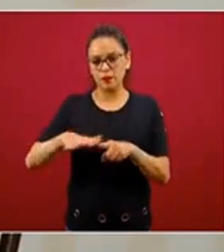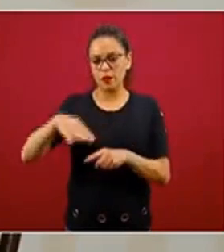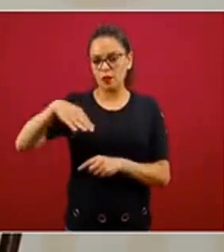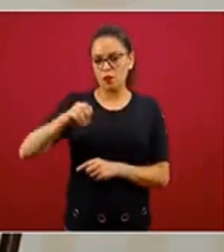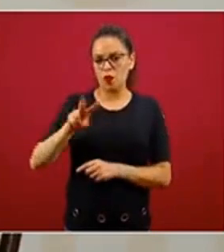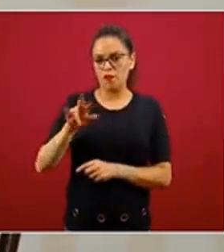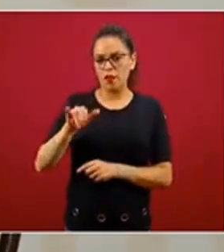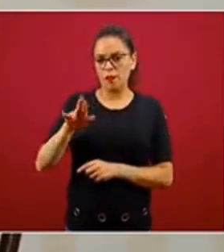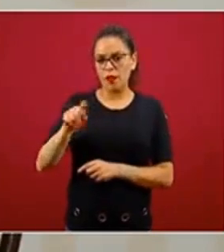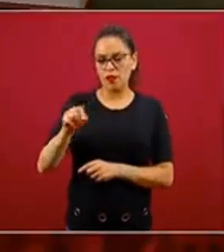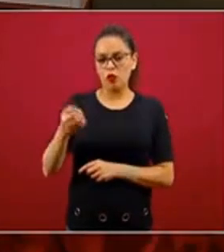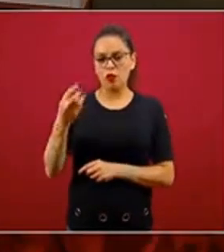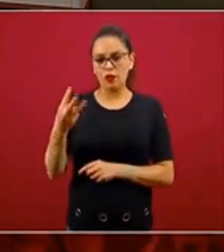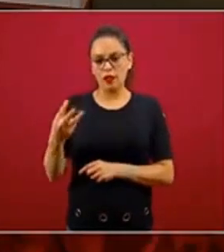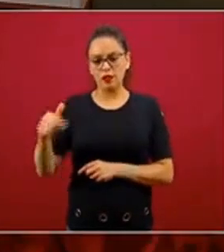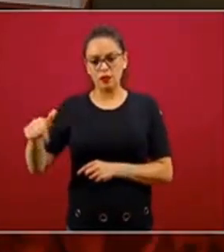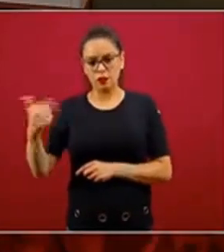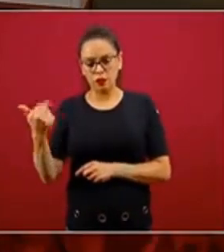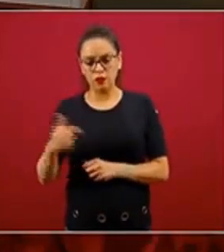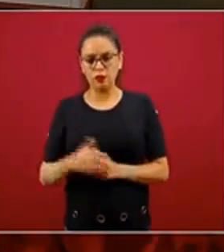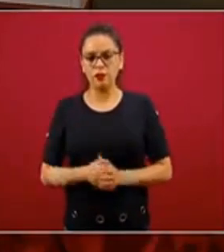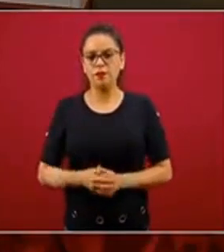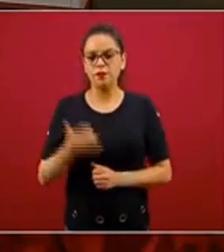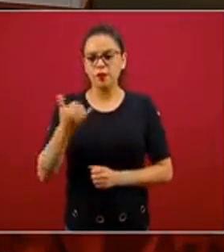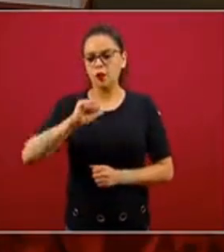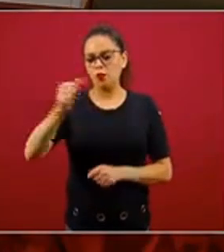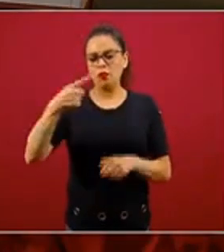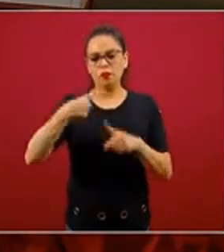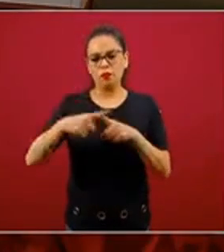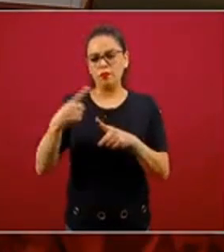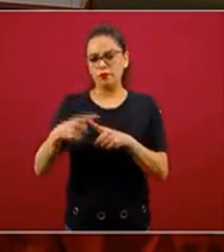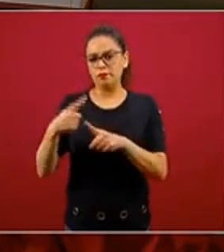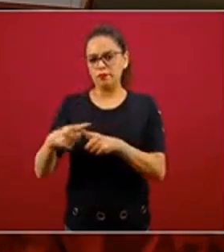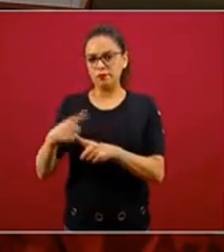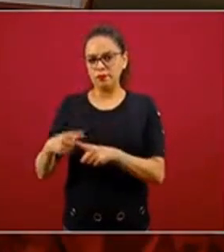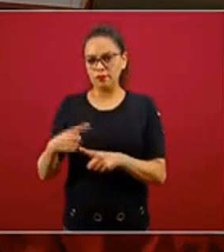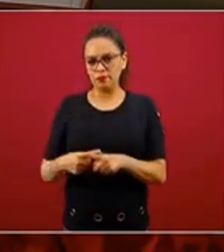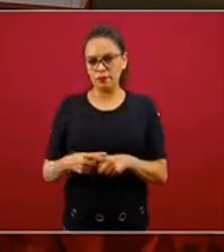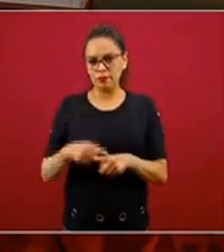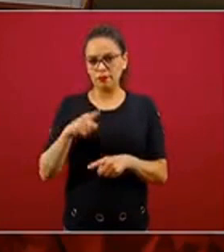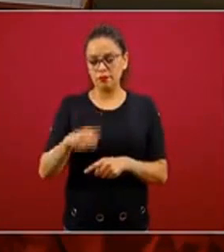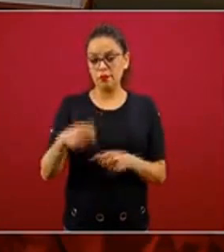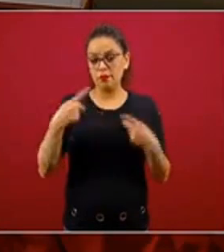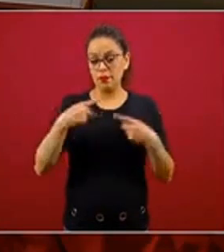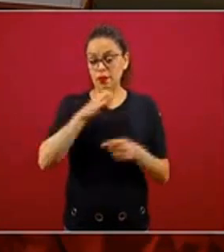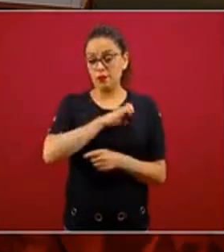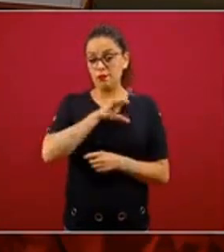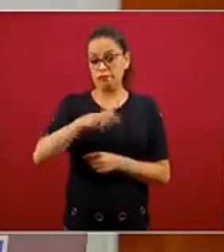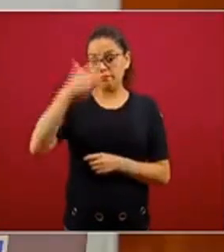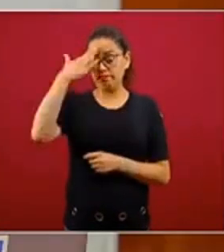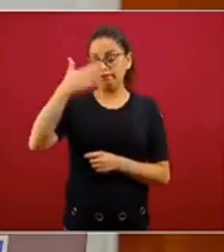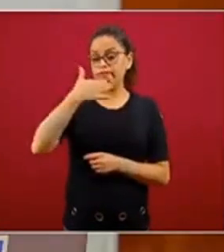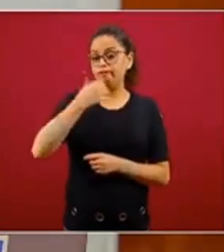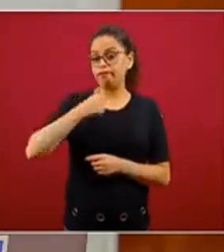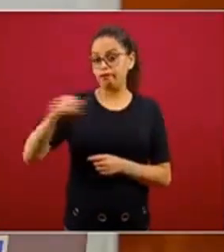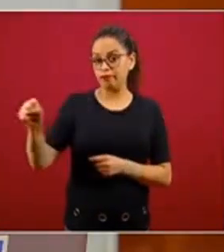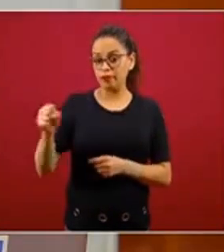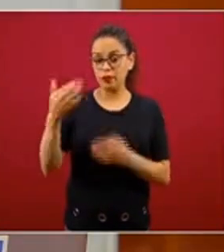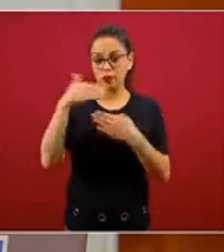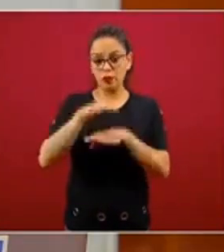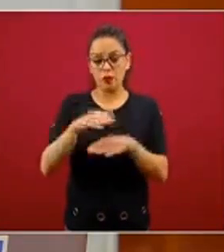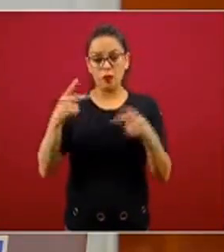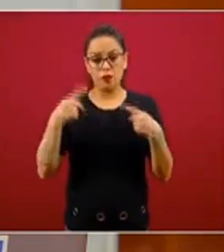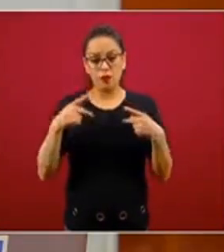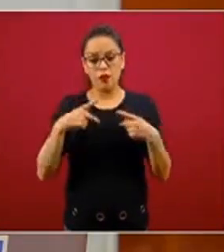y otros colectivos también de especialistas en la materia de personas